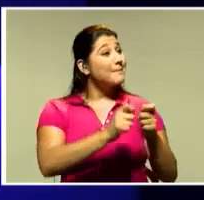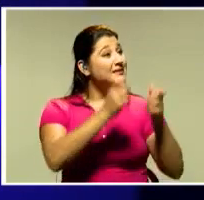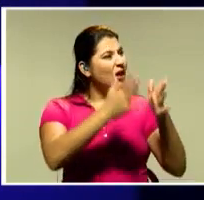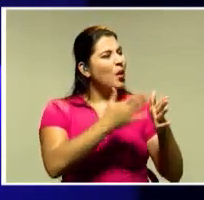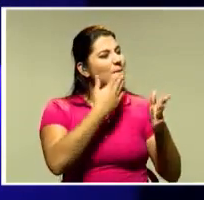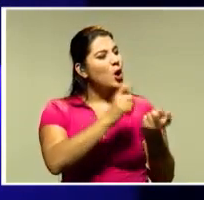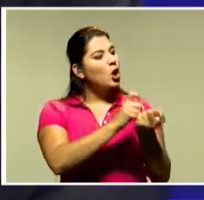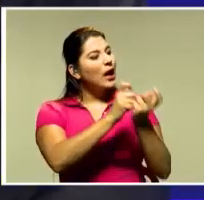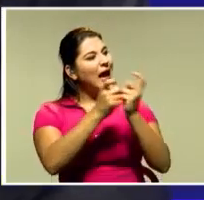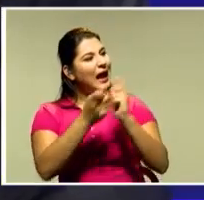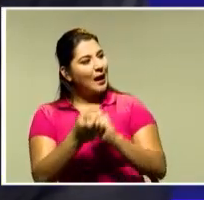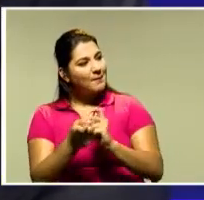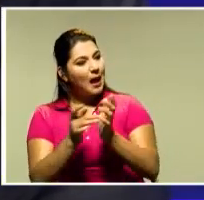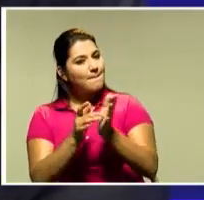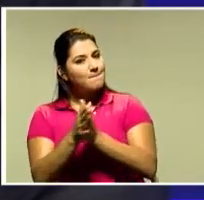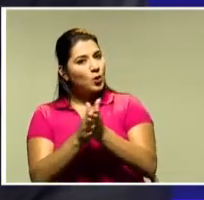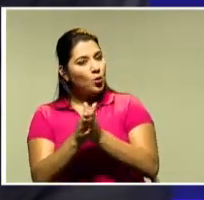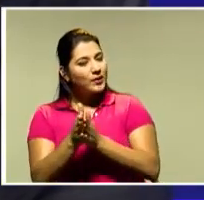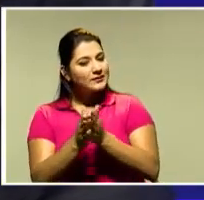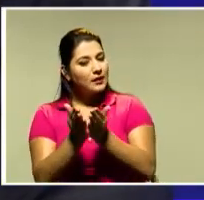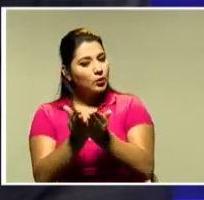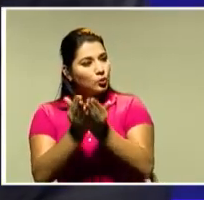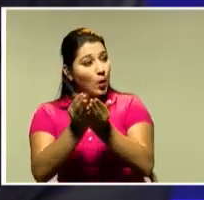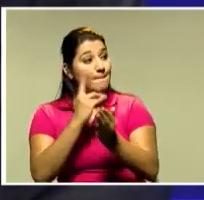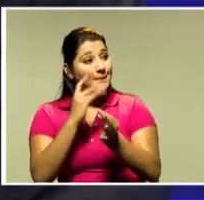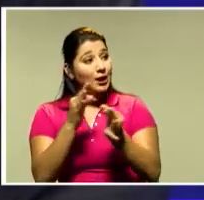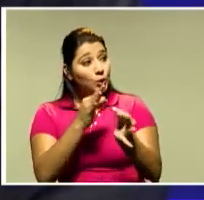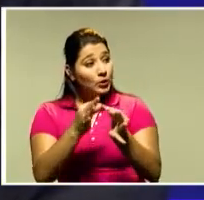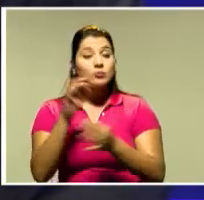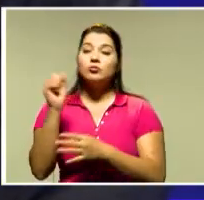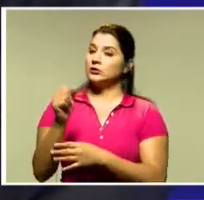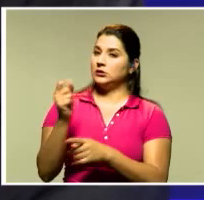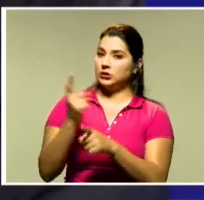en turismo. Sí, parte de ellos. Creo que